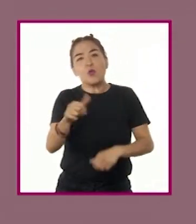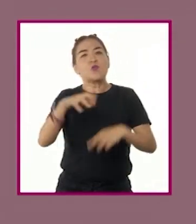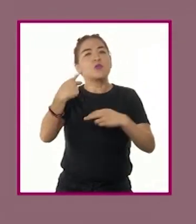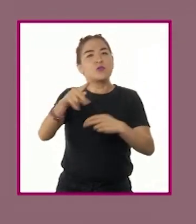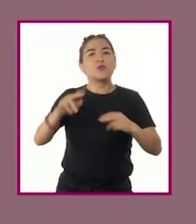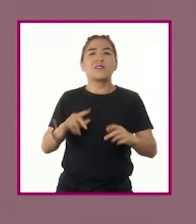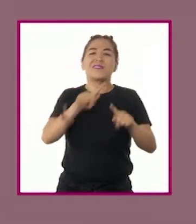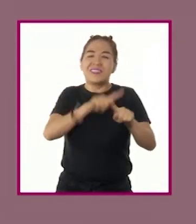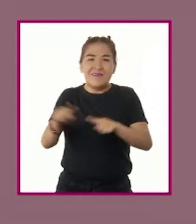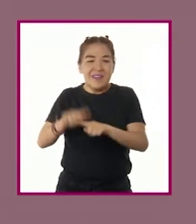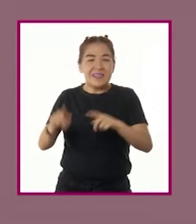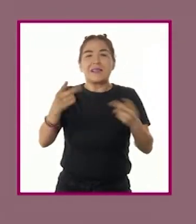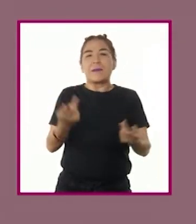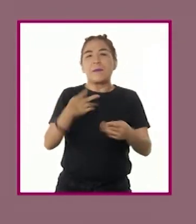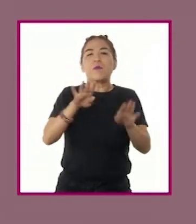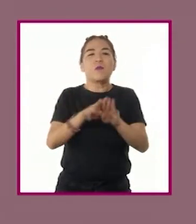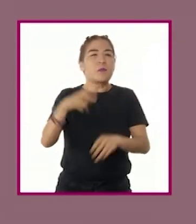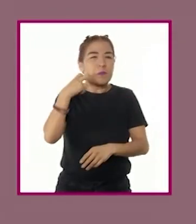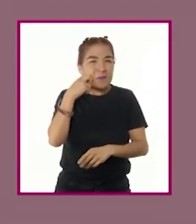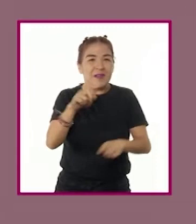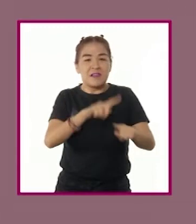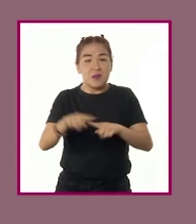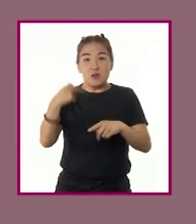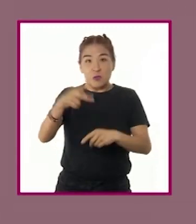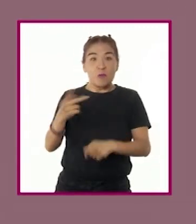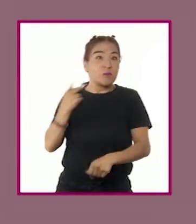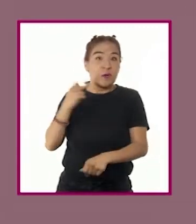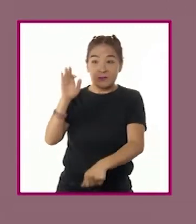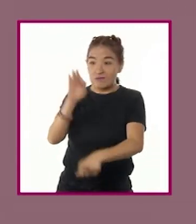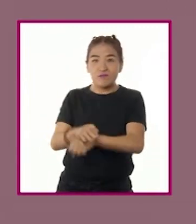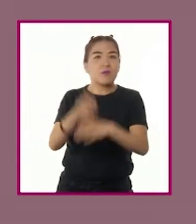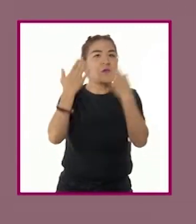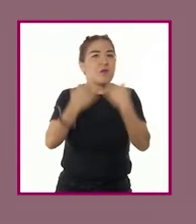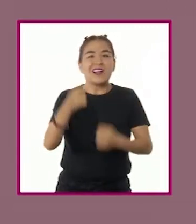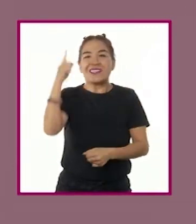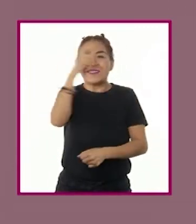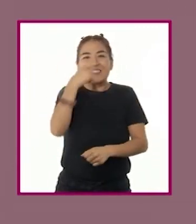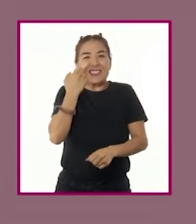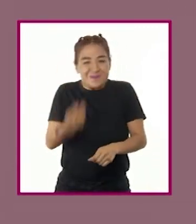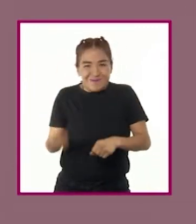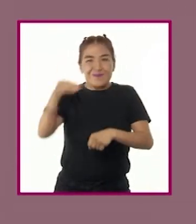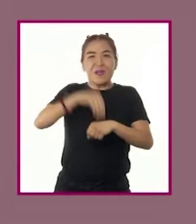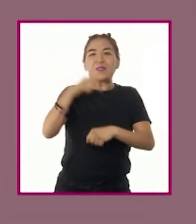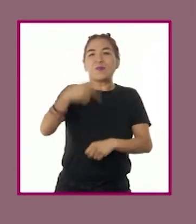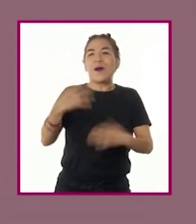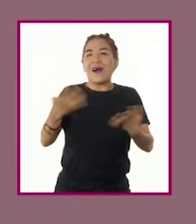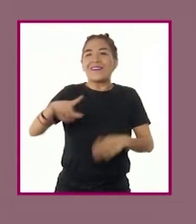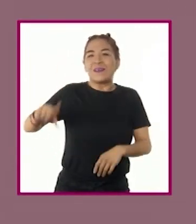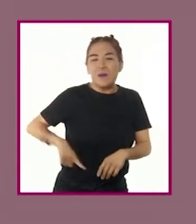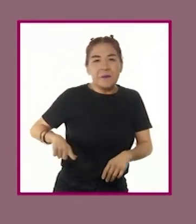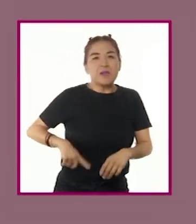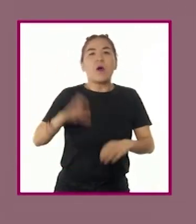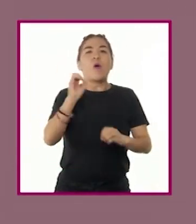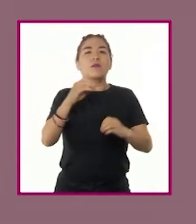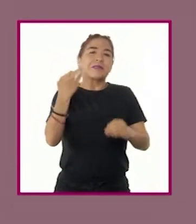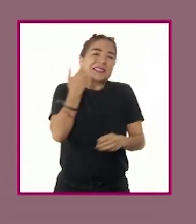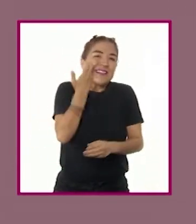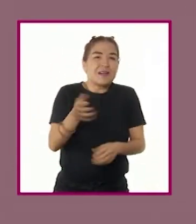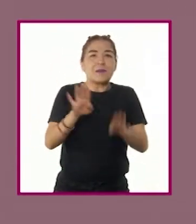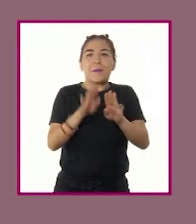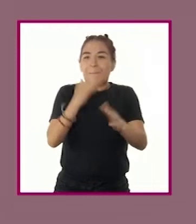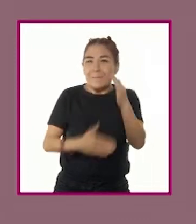no tenían representación política y les era difícil acceder a cargos públicos o a una buena posición